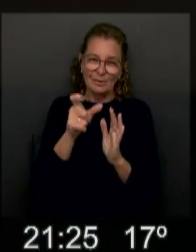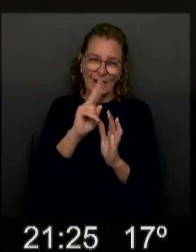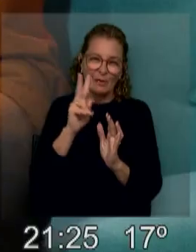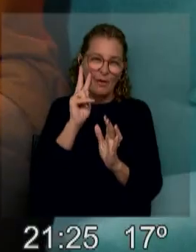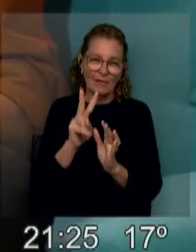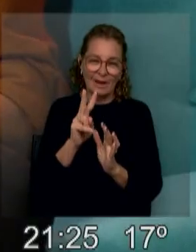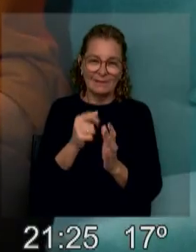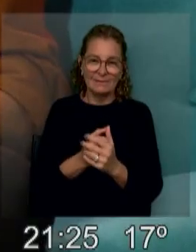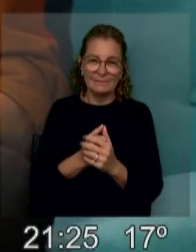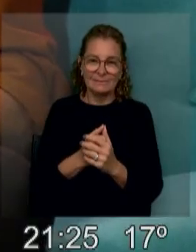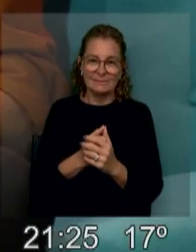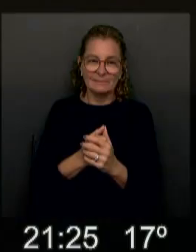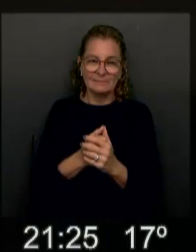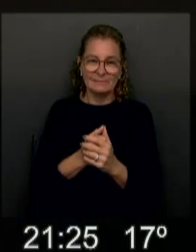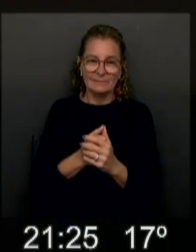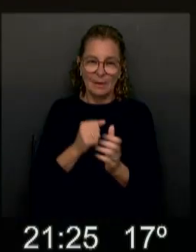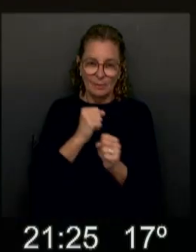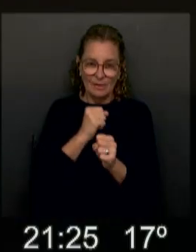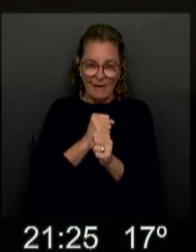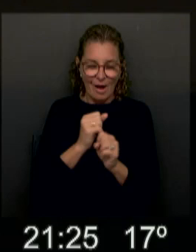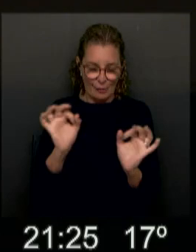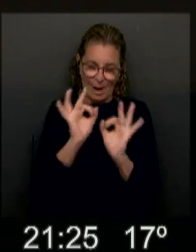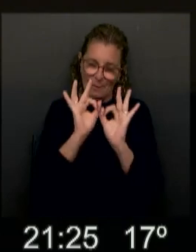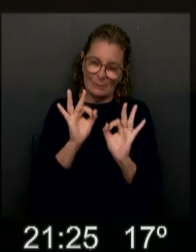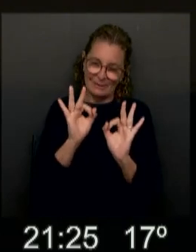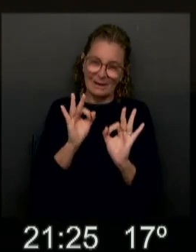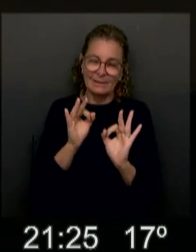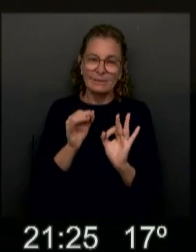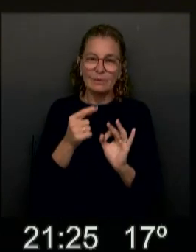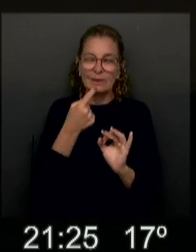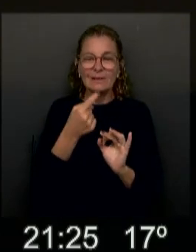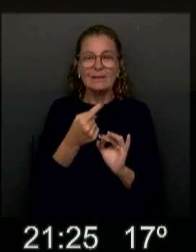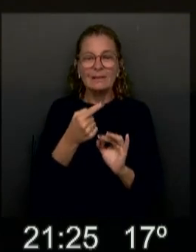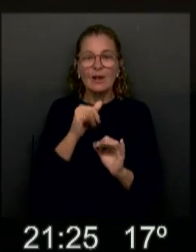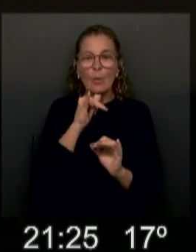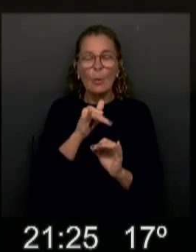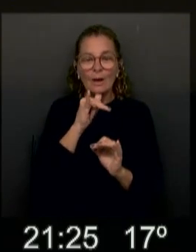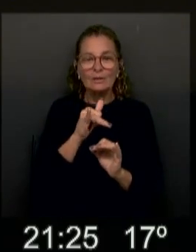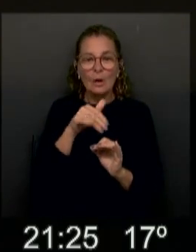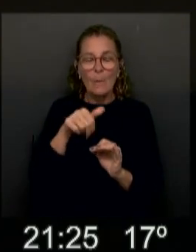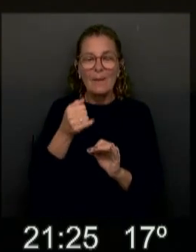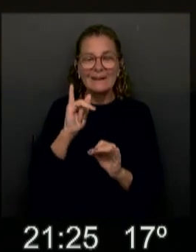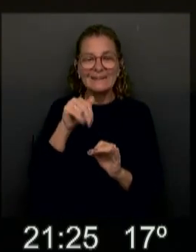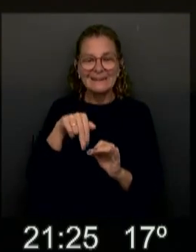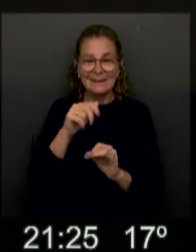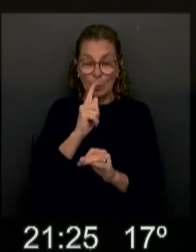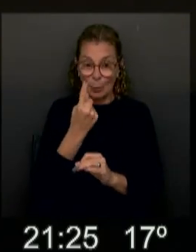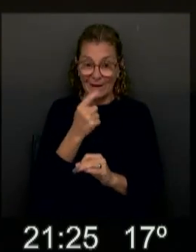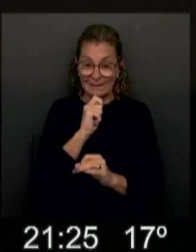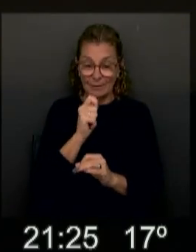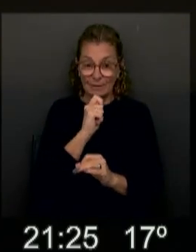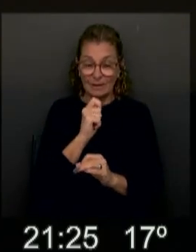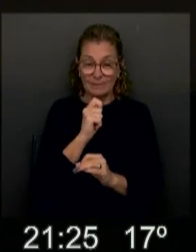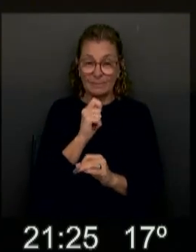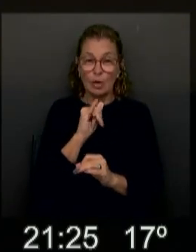Lo que es ser un obrero de la música. Hoy tiraba lo de la anécdota esta, porque con Martín tuvimos una entrevista. Repetí